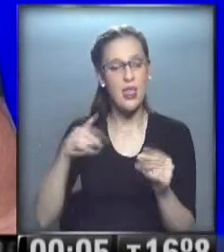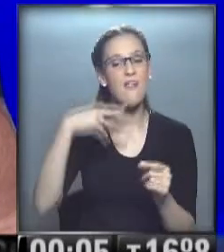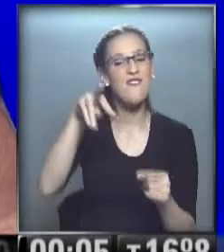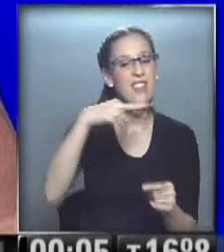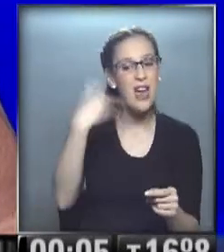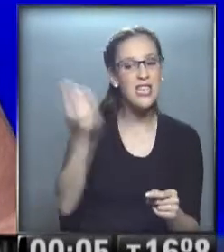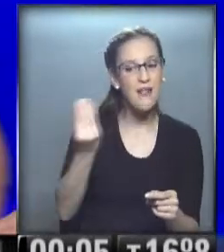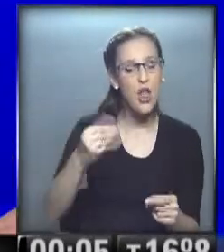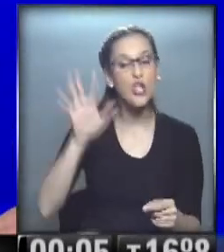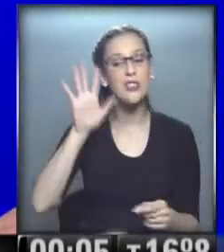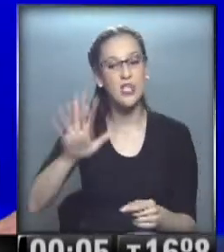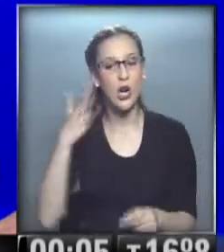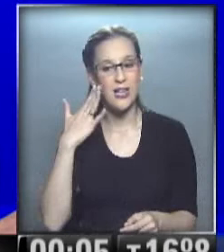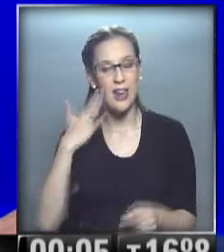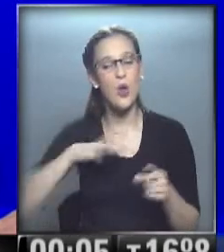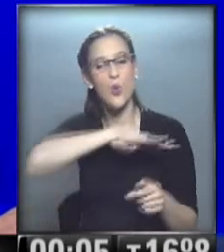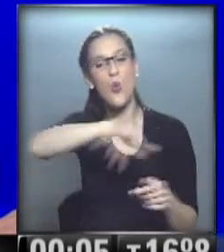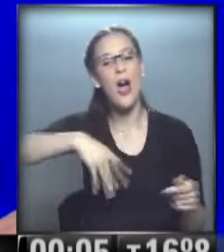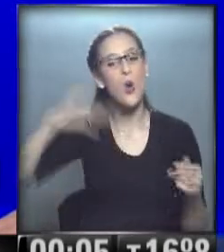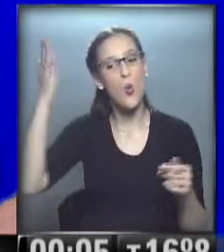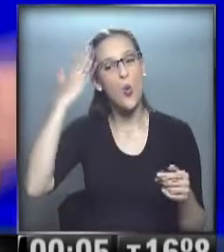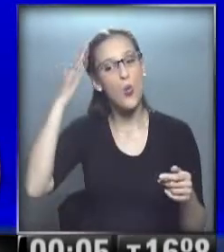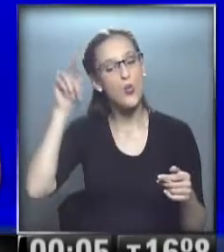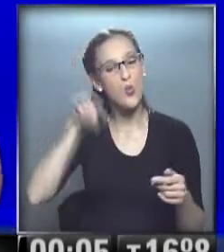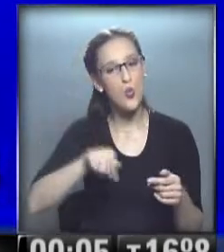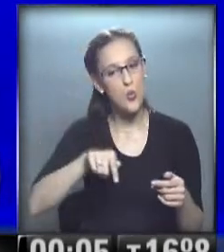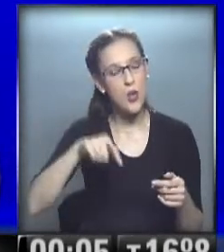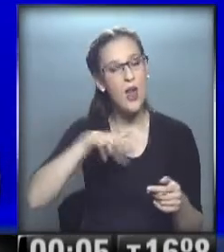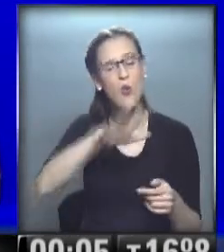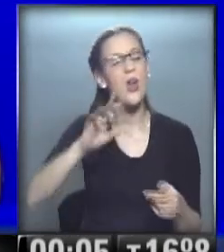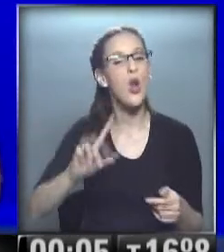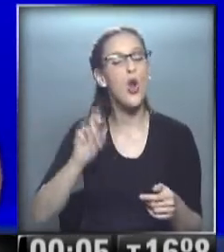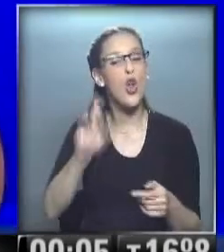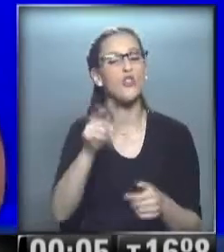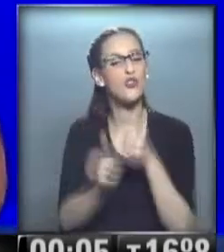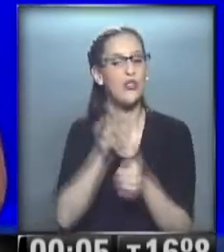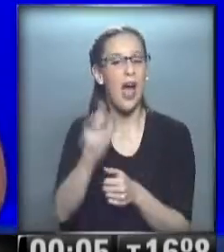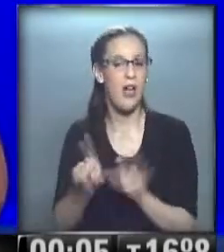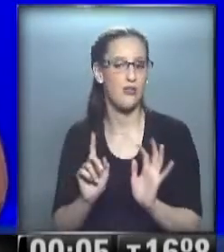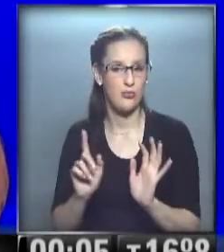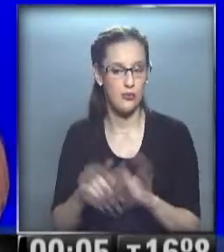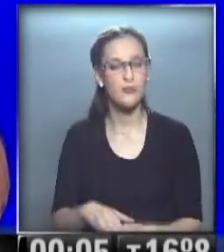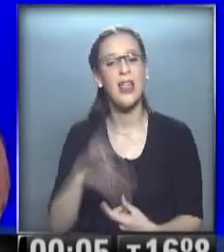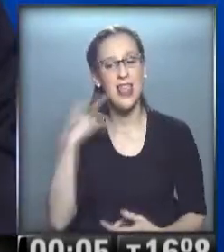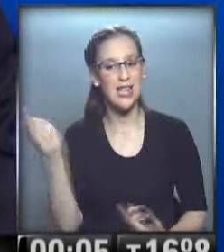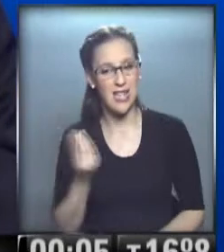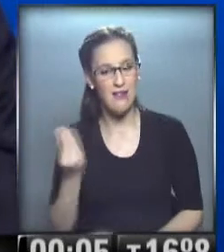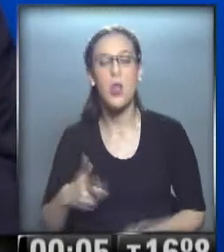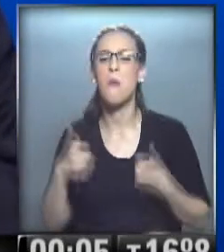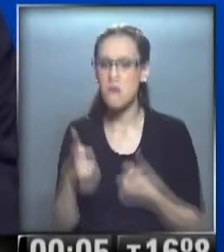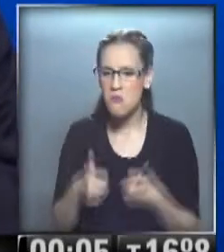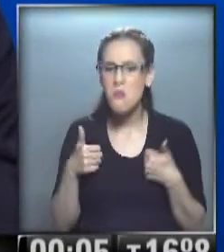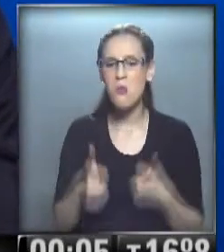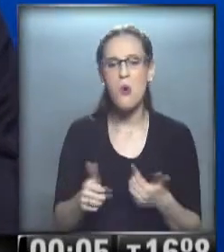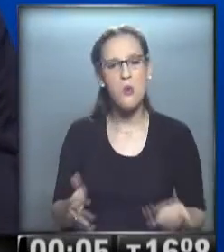a las 17. Esto es en el Centro Cultural Parque España, en Rosario. Lo que estamos escuchando, Los Espíritus, tocan el sábado. Excelente,